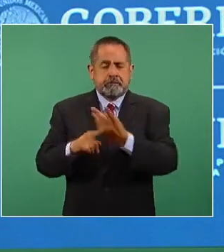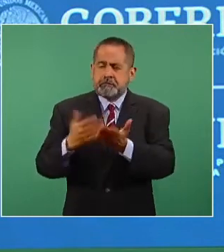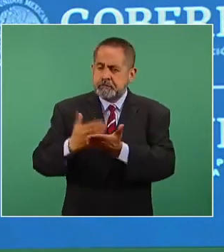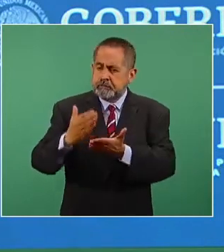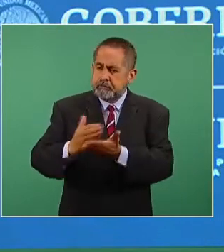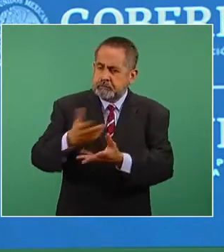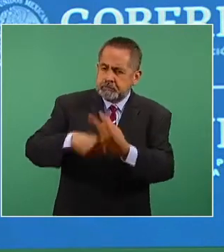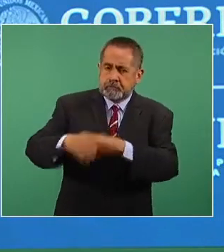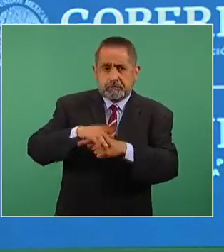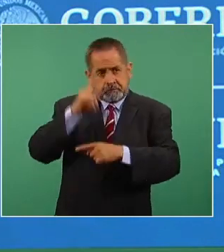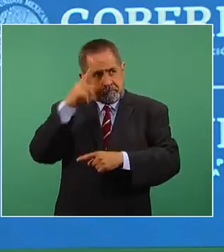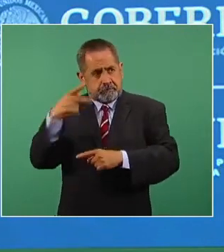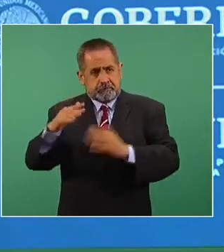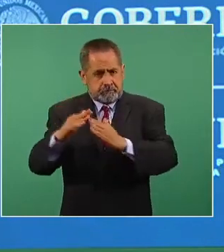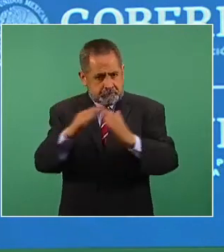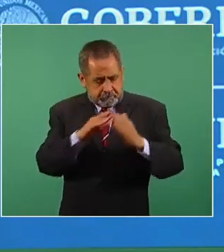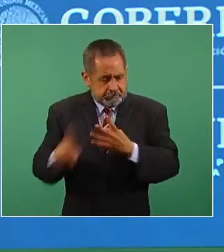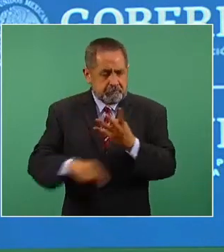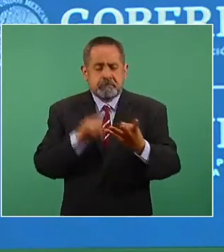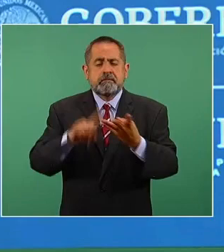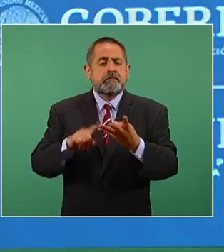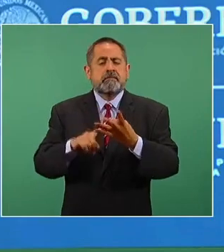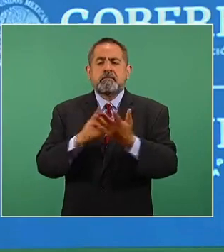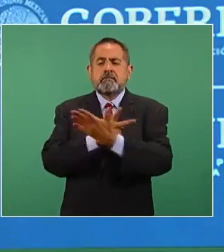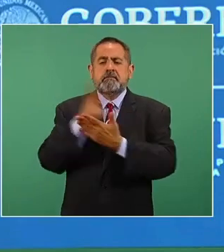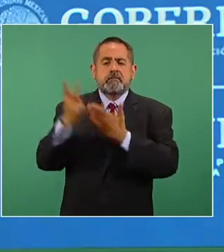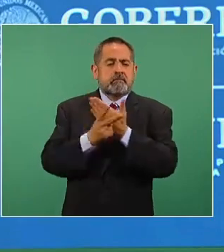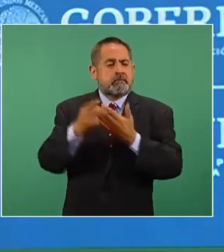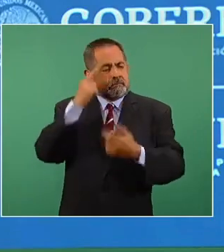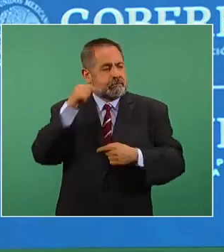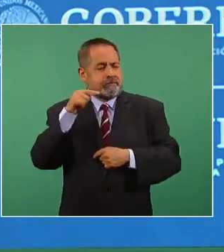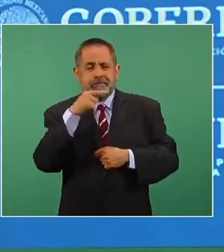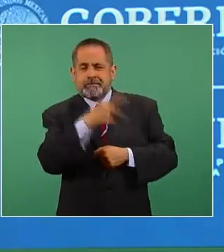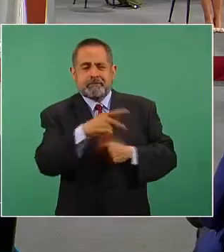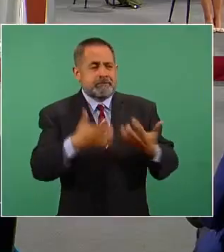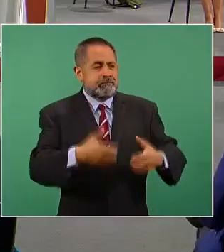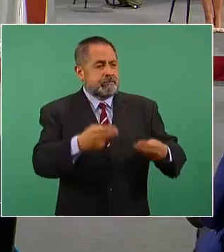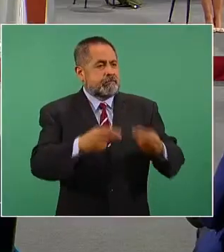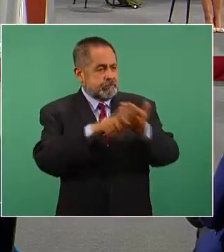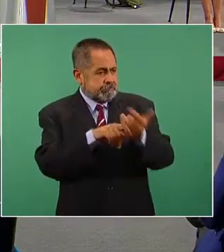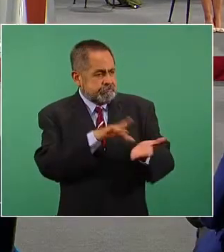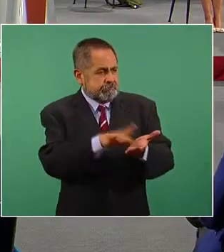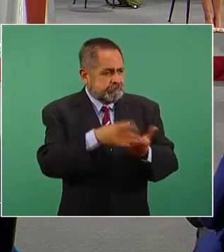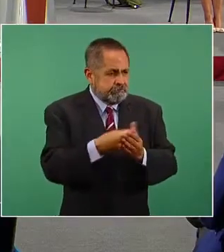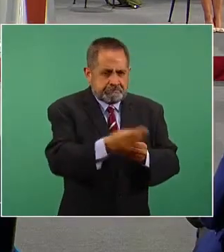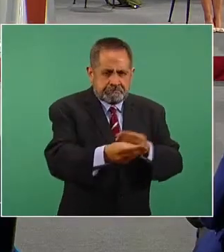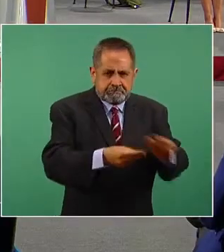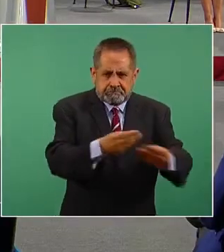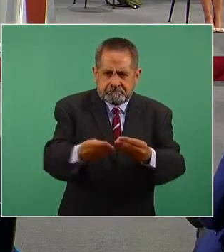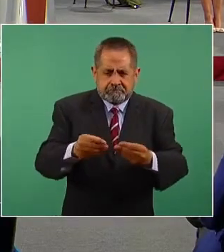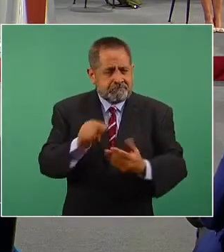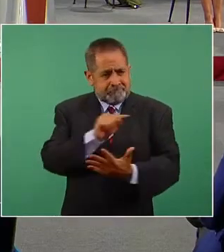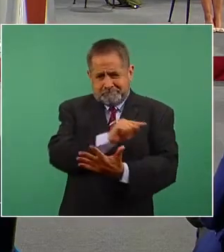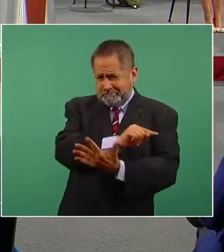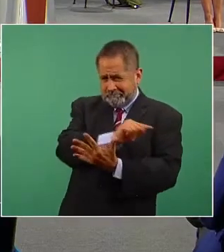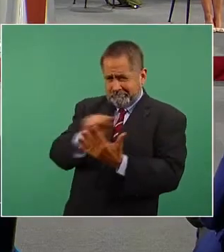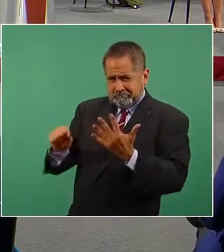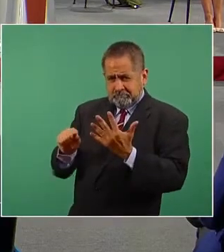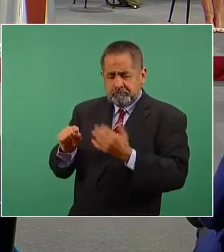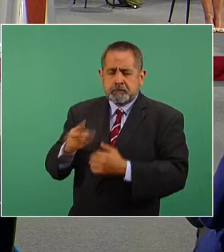bienestar, los proyectos para el fortalecimiento de las microempresas impactan positivamente en la vida de las